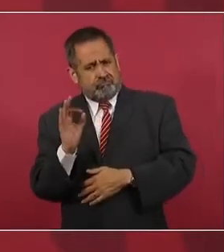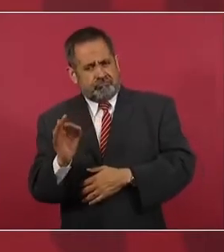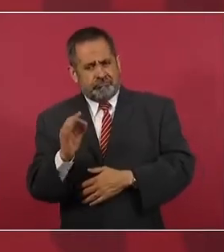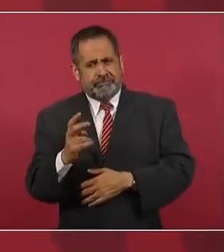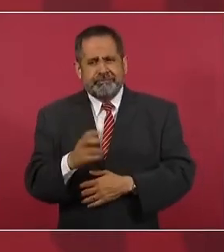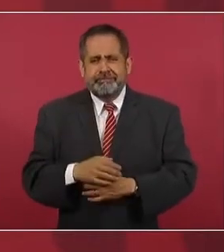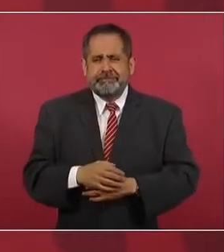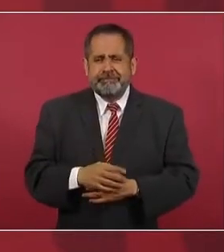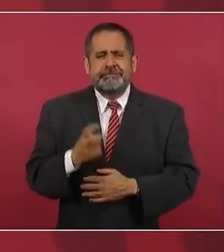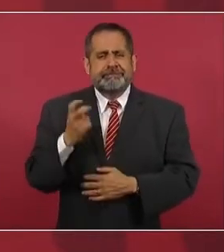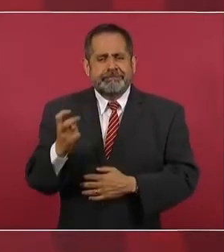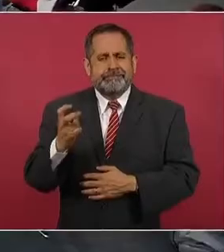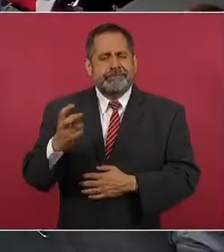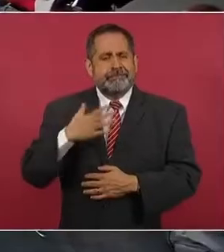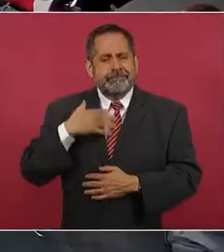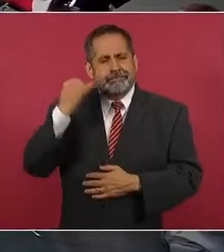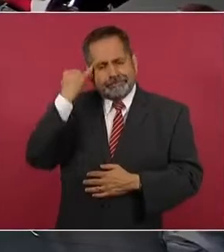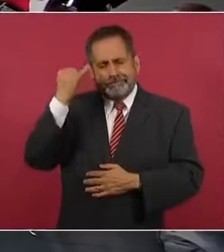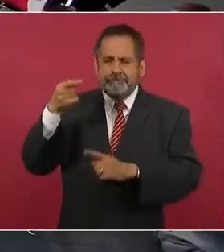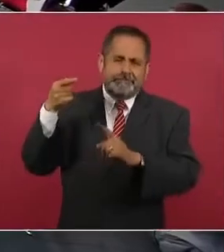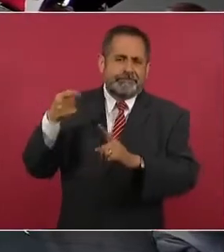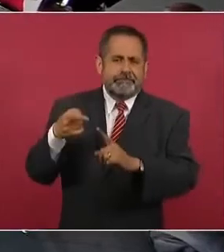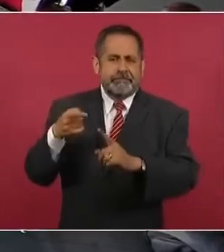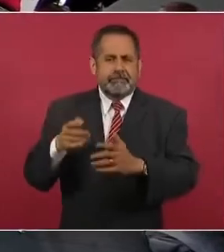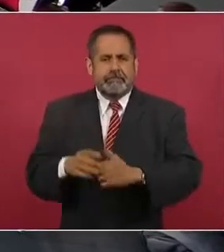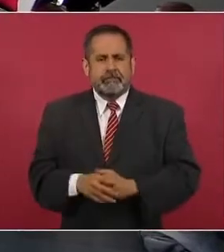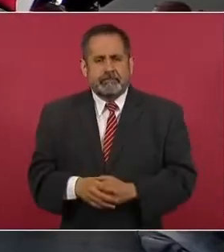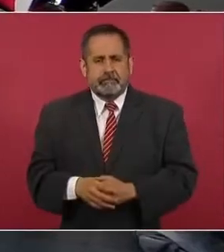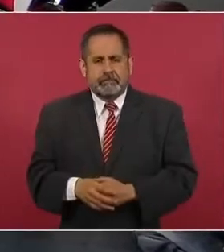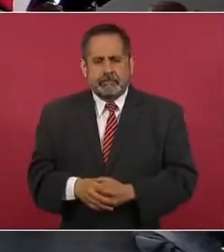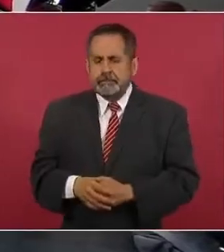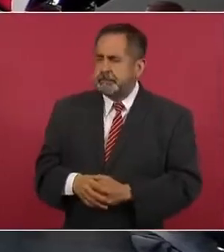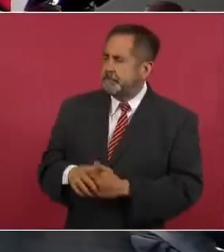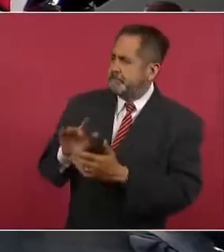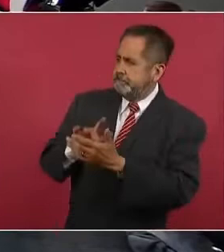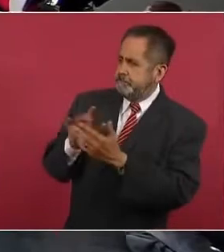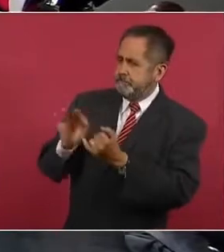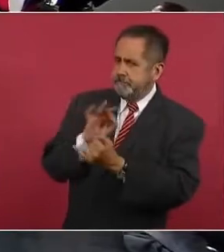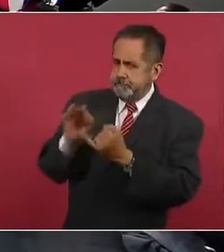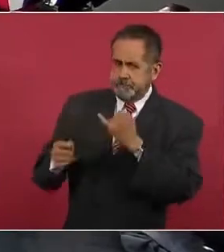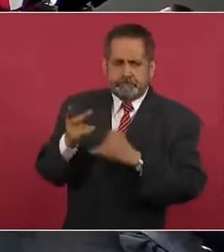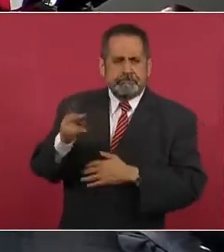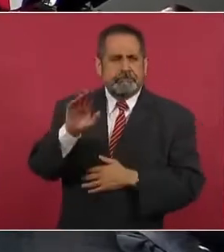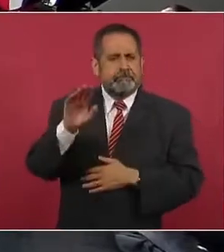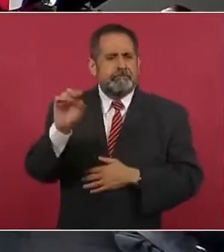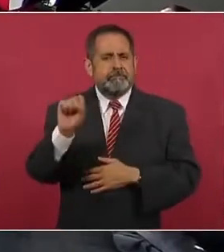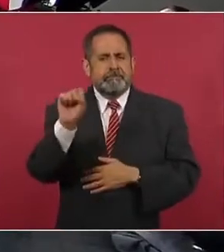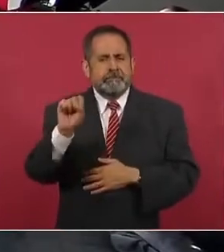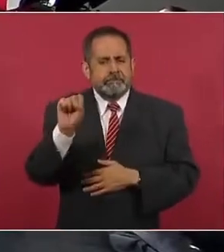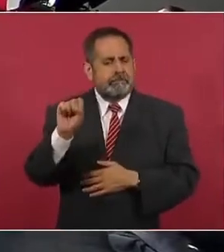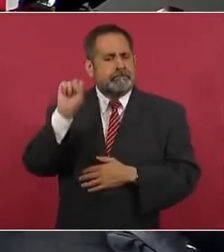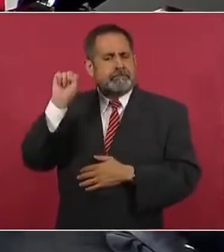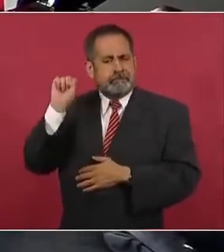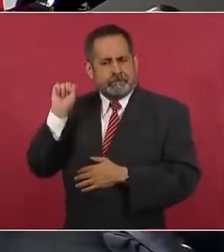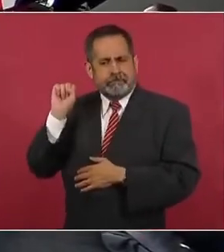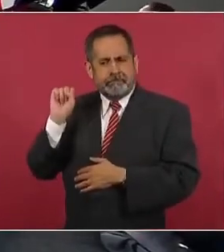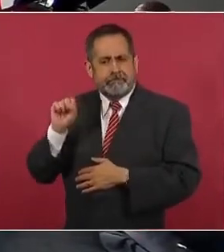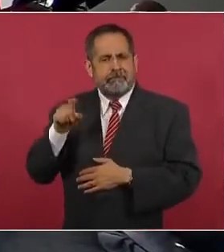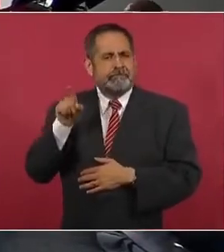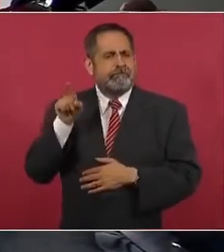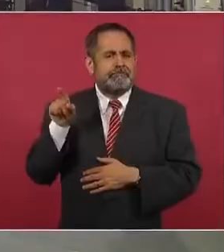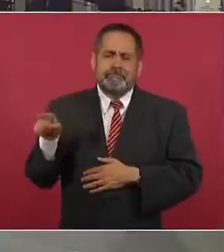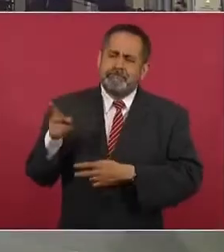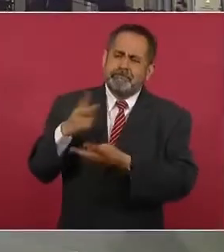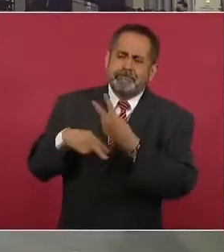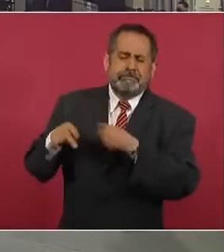Ese es nuestro planteamiento. Gracias, presidente. Ya por último, el sábado pasado salió la tercera caravana migrante